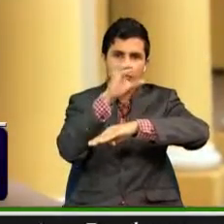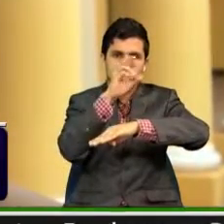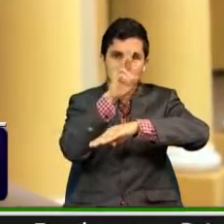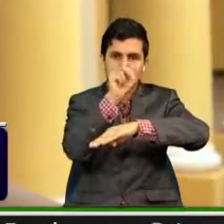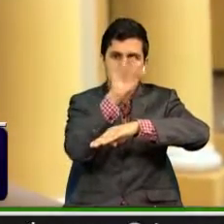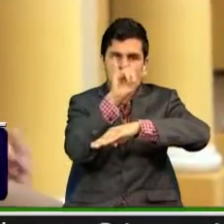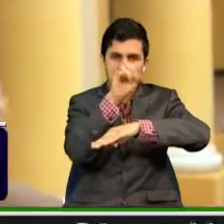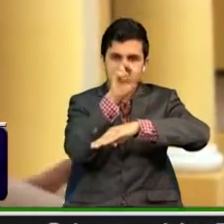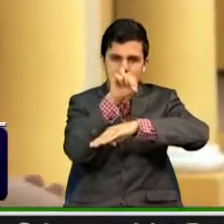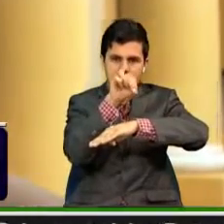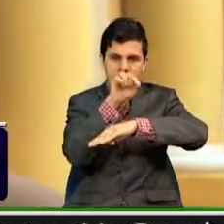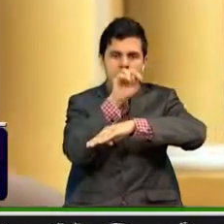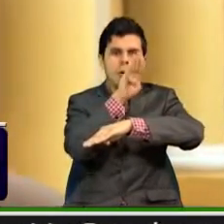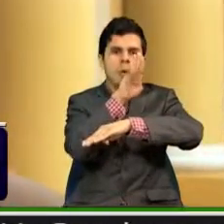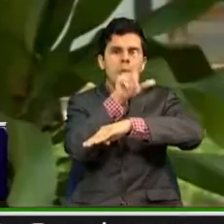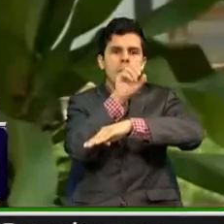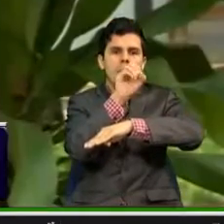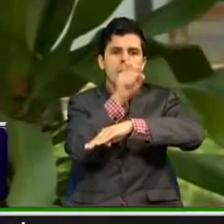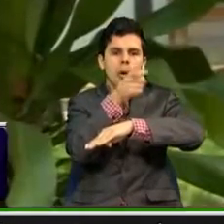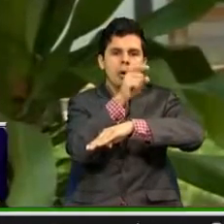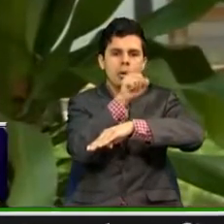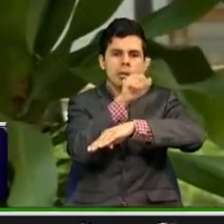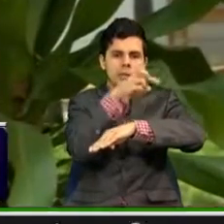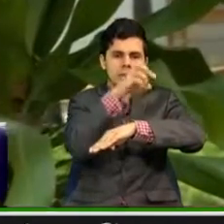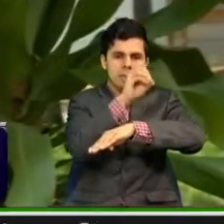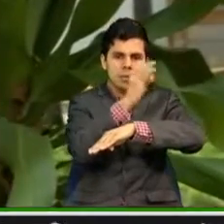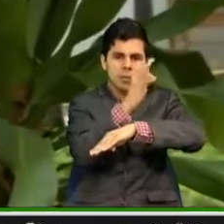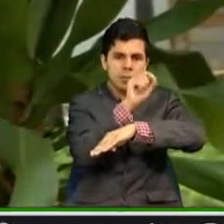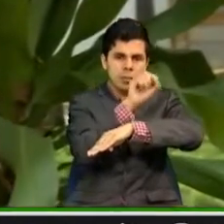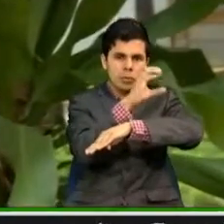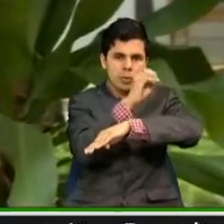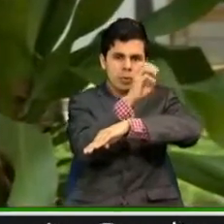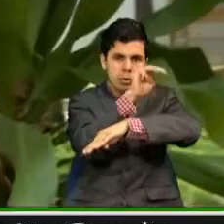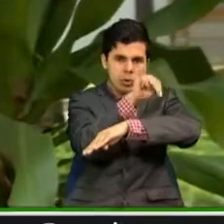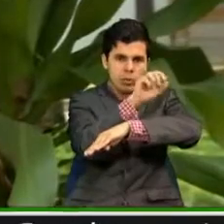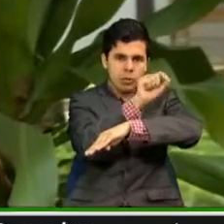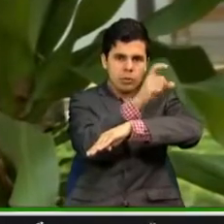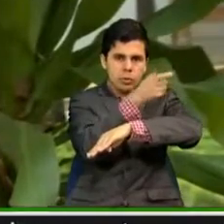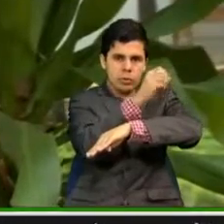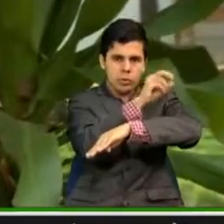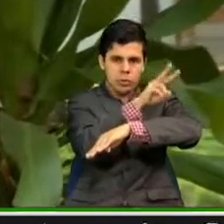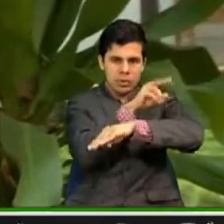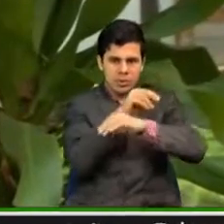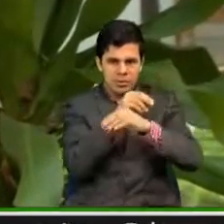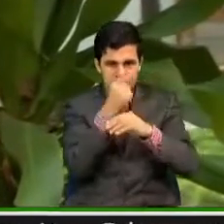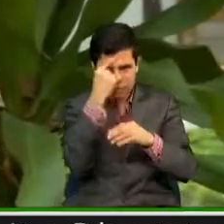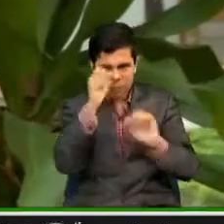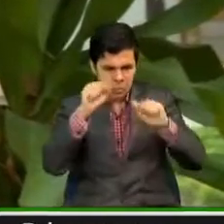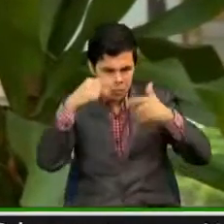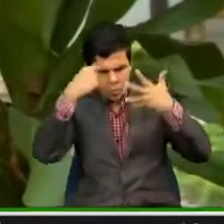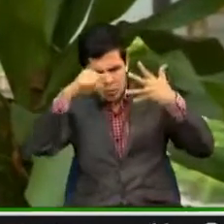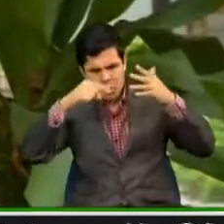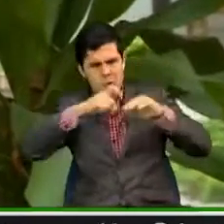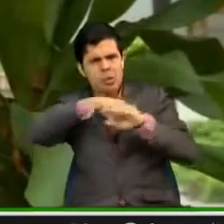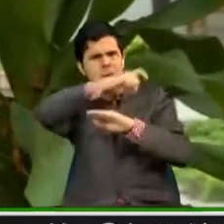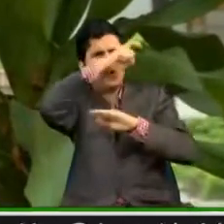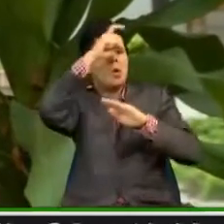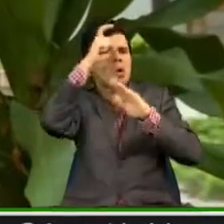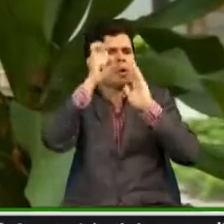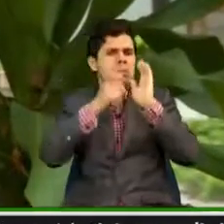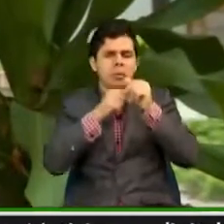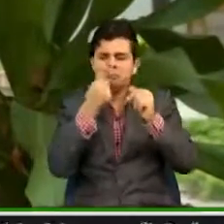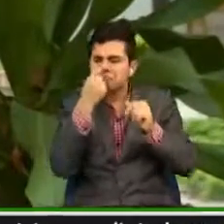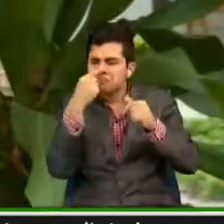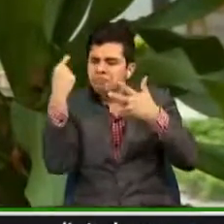santander punto blogspot.com pero ustedes lo veían en el informe una programación bastante nutrida y diversa para los